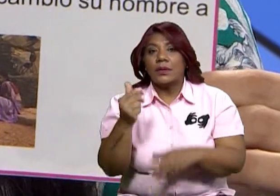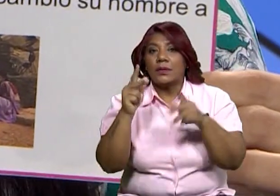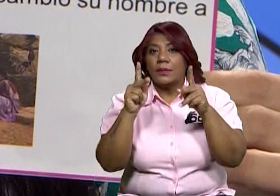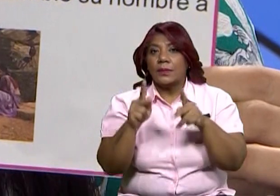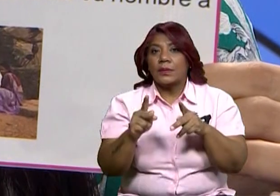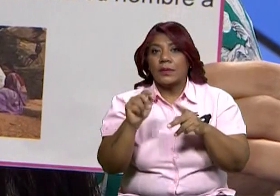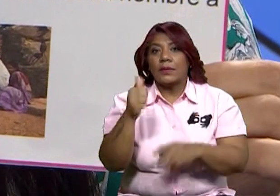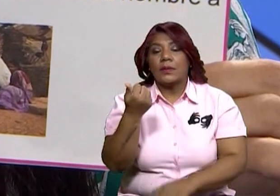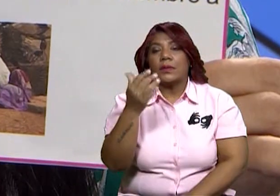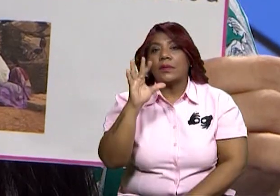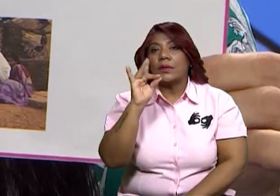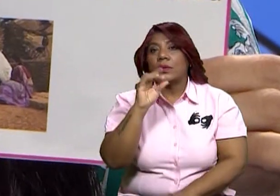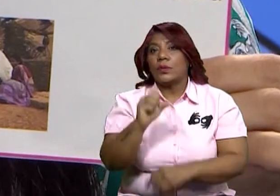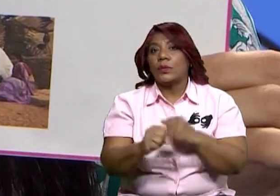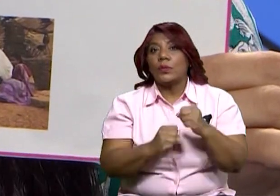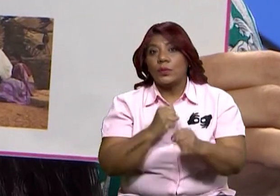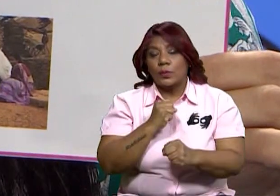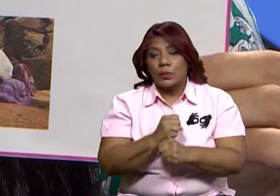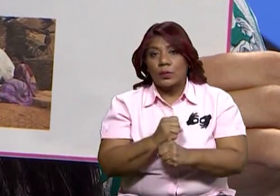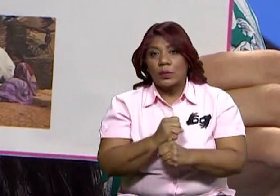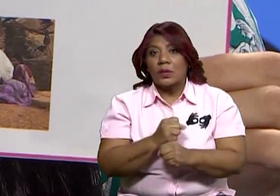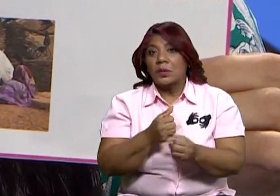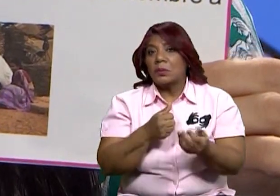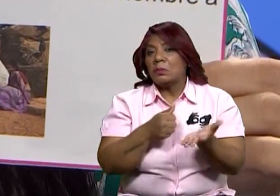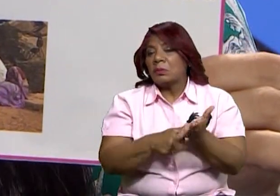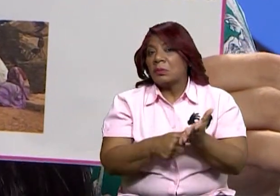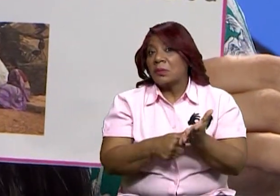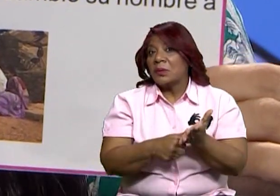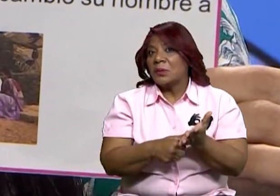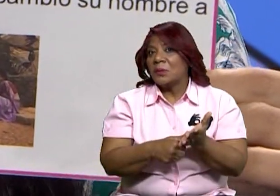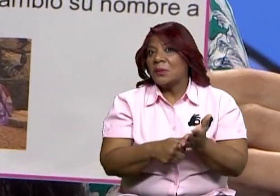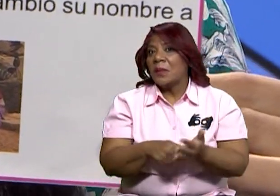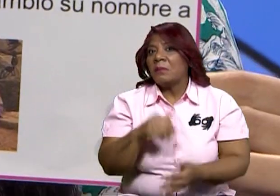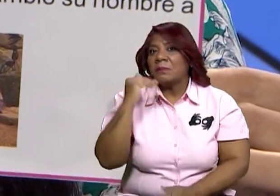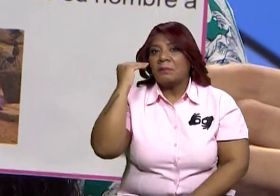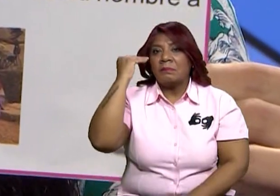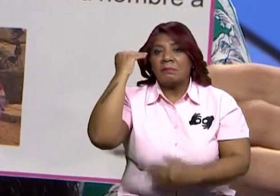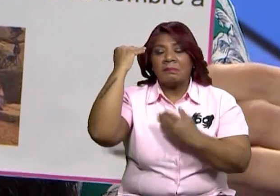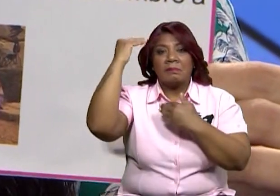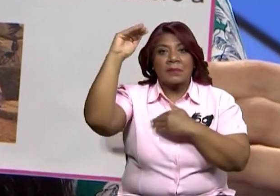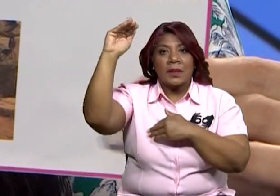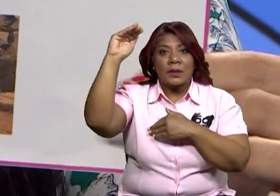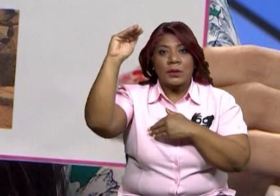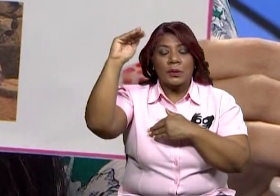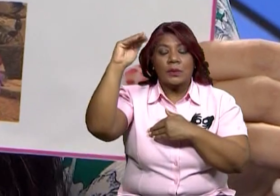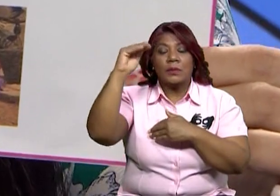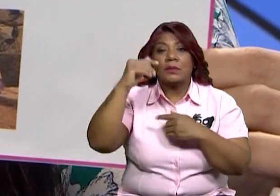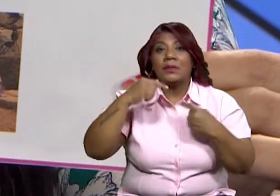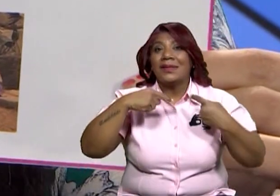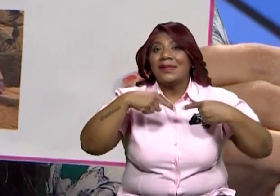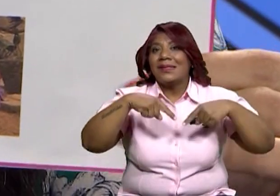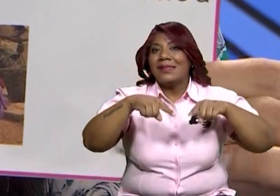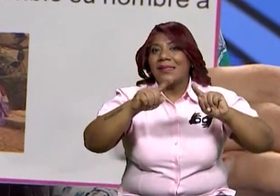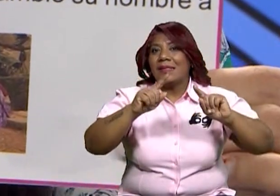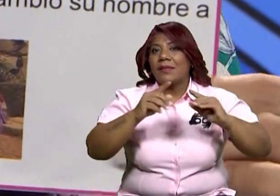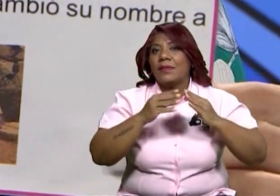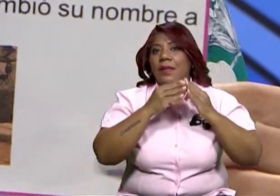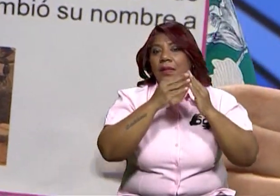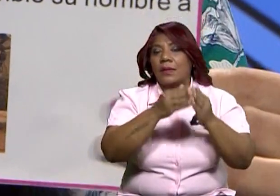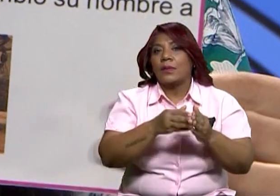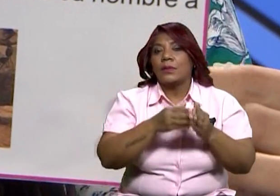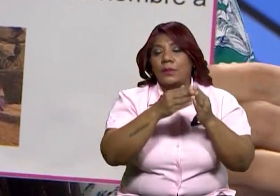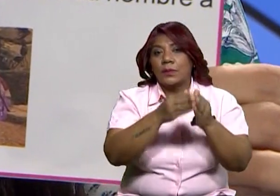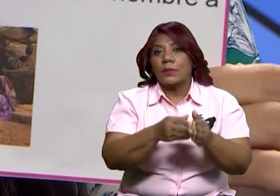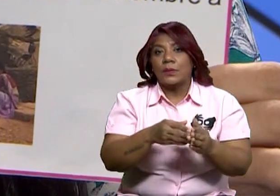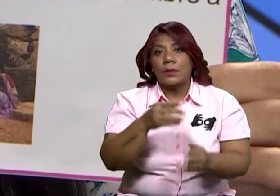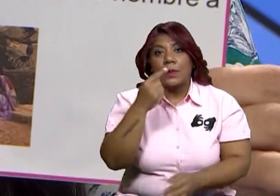A los 18 años, cuando ya alcanza la mayoría de edad, entonces ella decide embarcarse. Ahí hay un verbo,